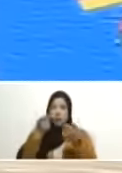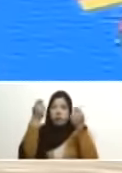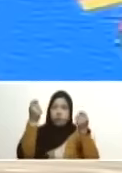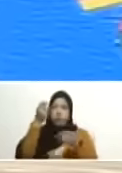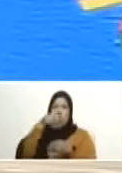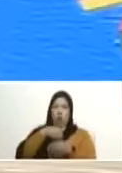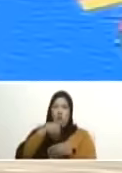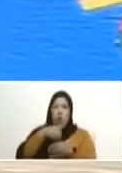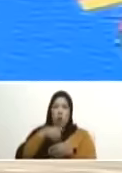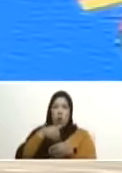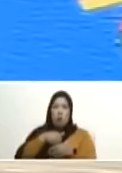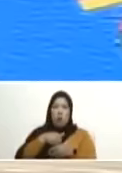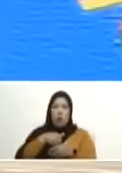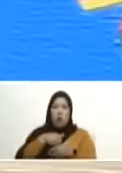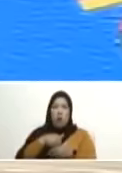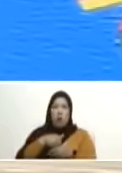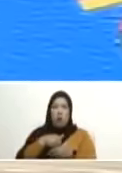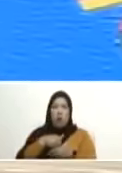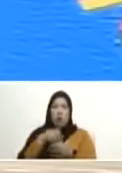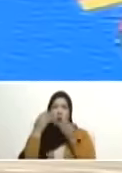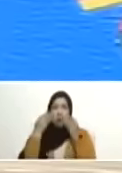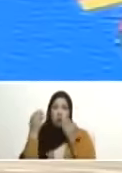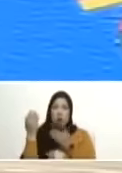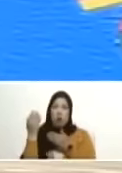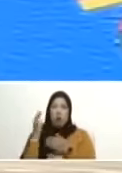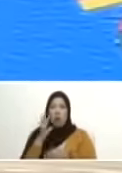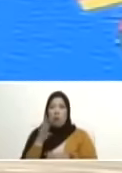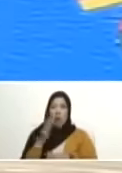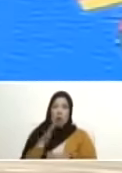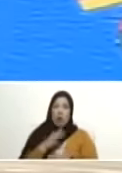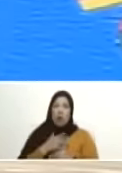Las elecciones creo que eran el 30, ¿no? O el 28.